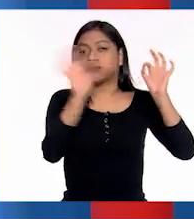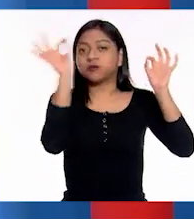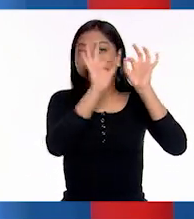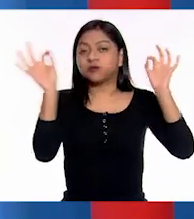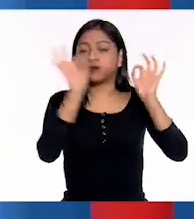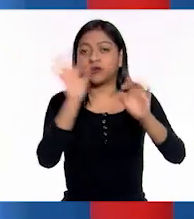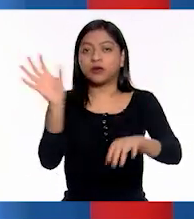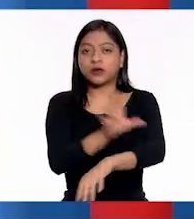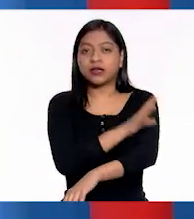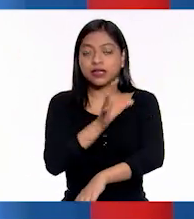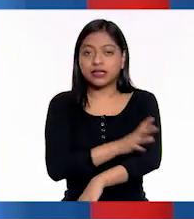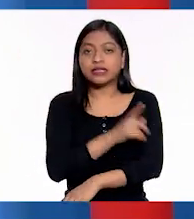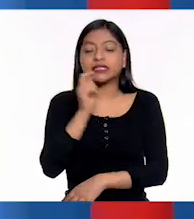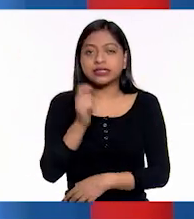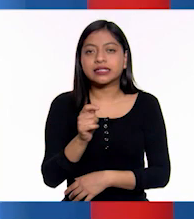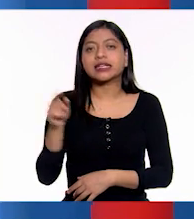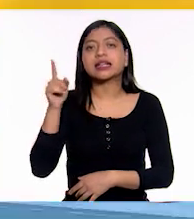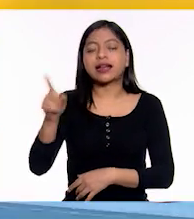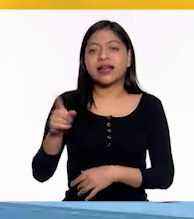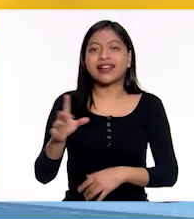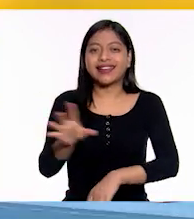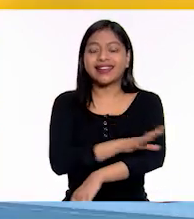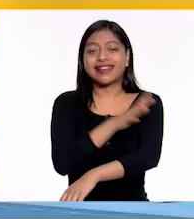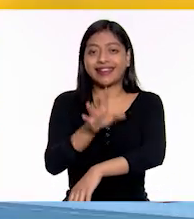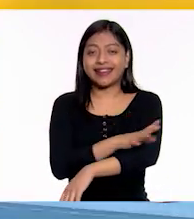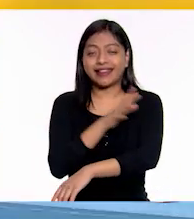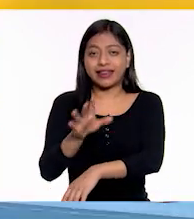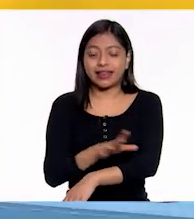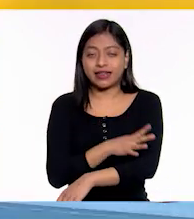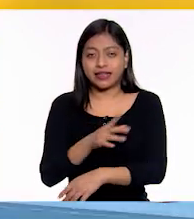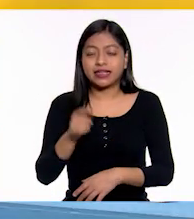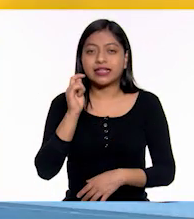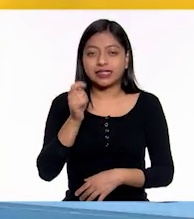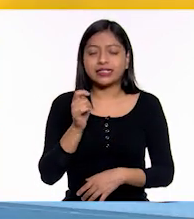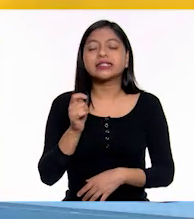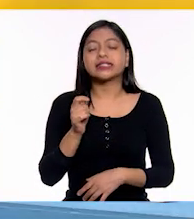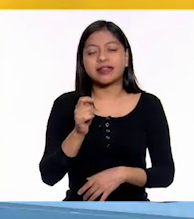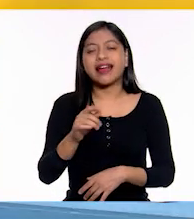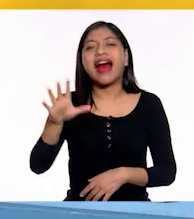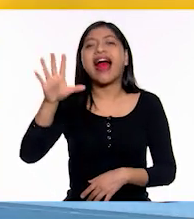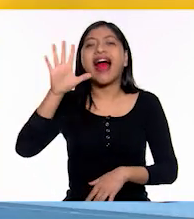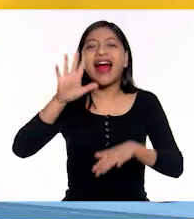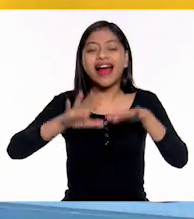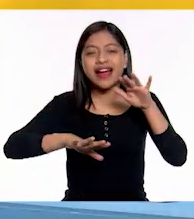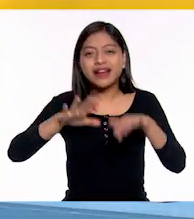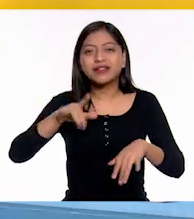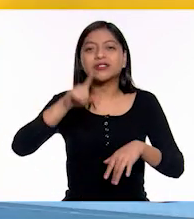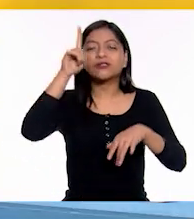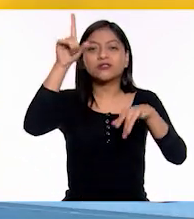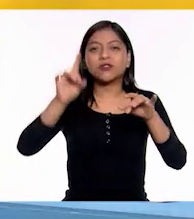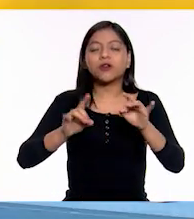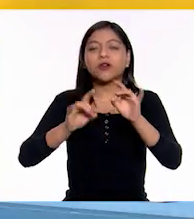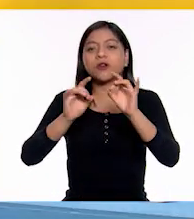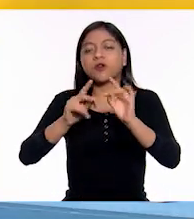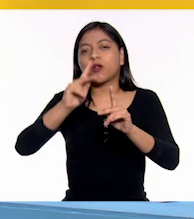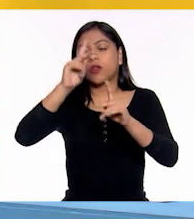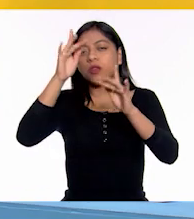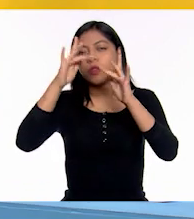vuelven inestable la corriente de energía. A eso se debe a algunos cortes repentinos o cambios de